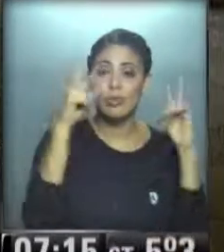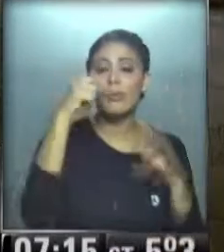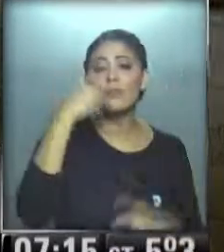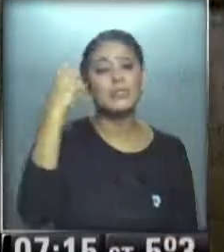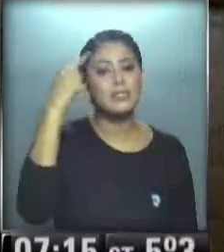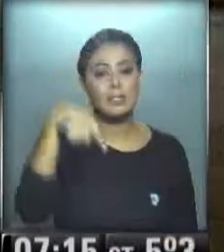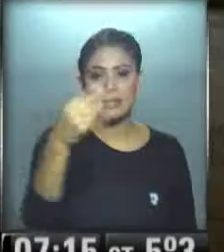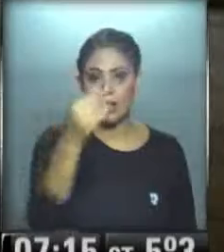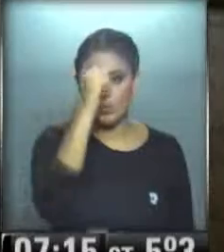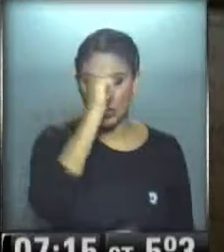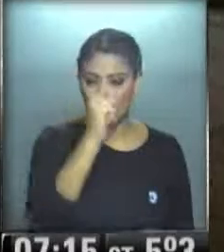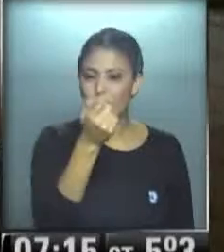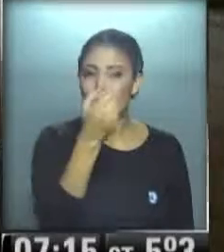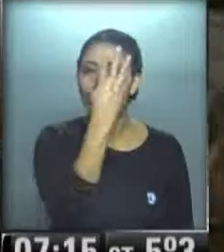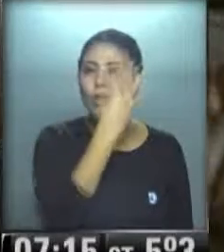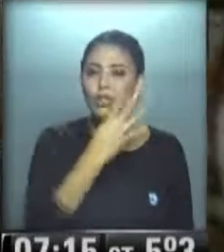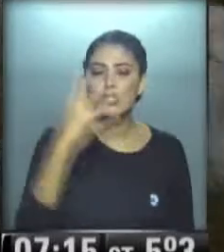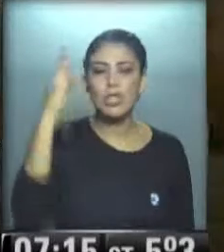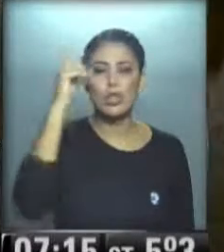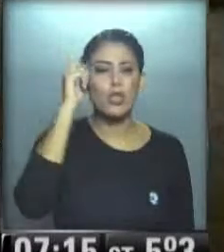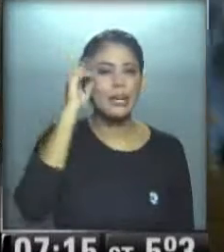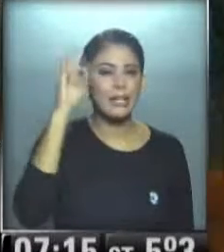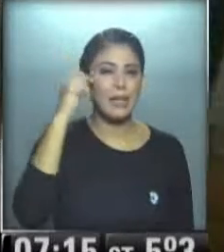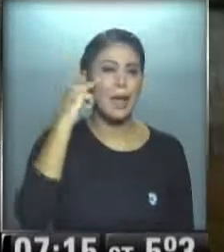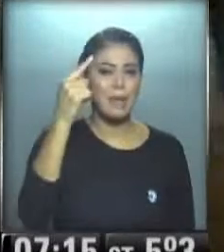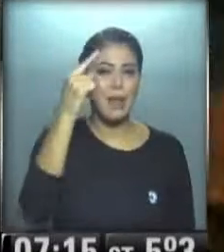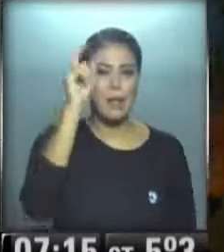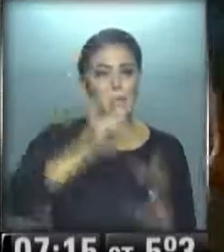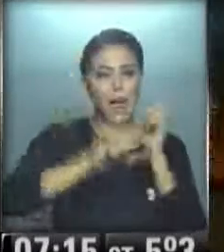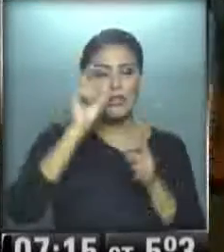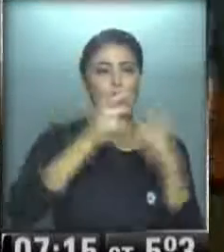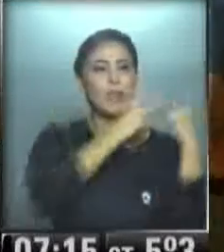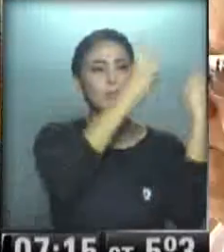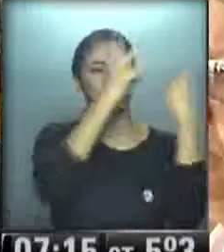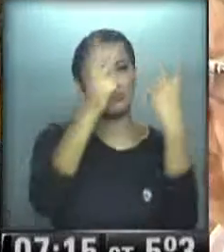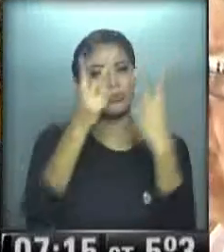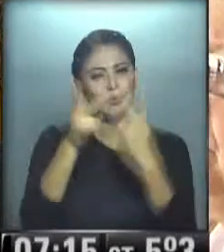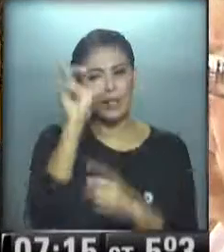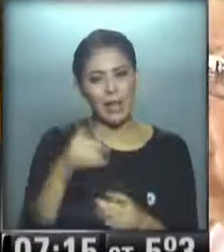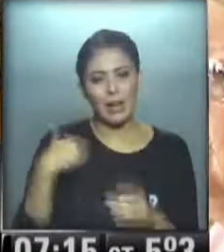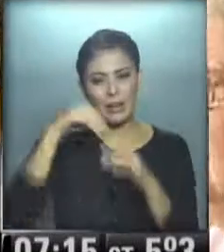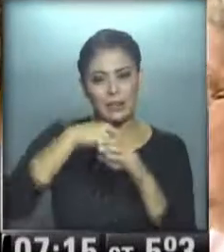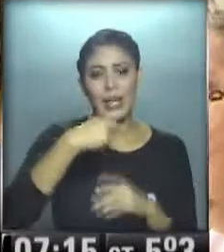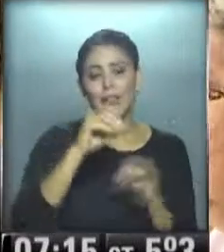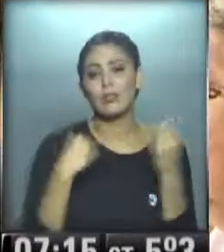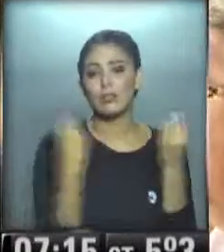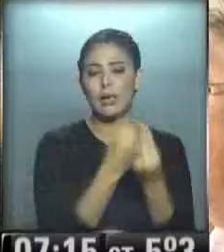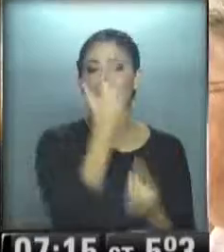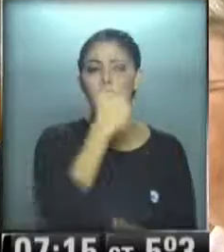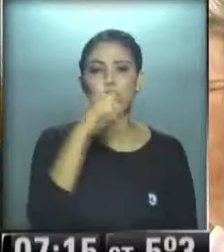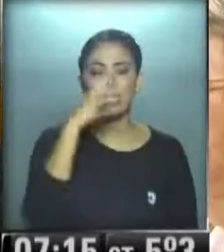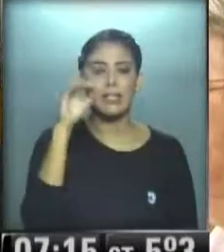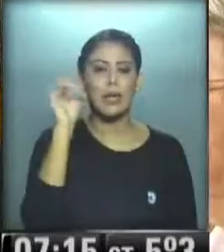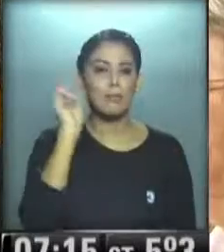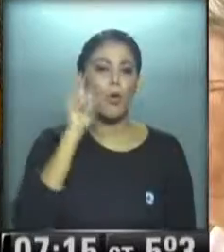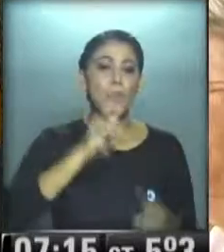fin de semana casi 430.000 personas recorran el país y gastarán en promedio unos 370 pesos